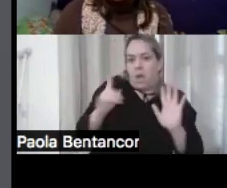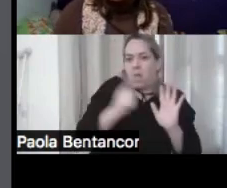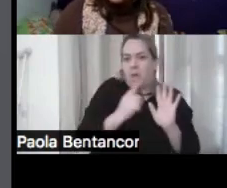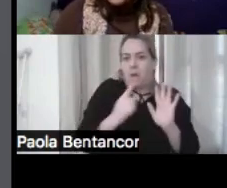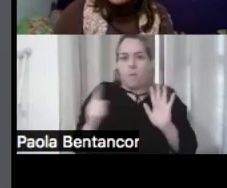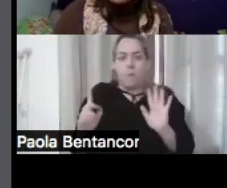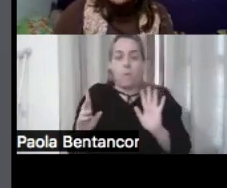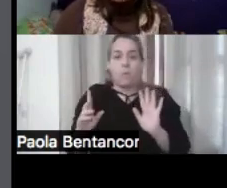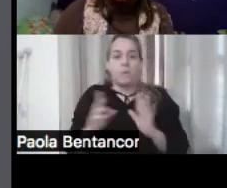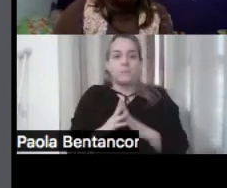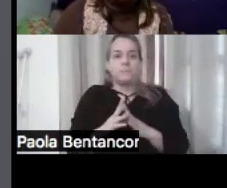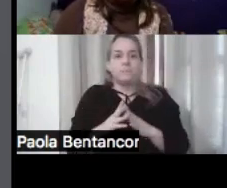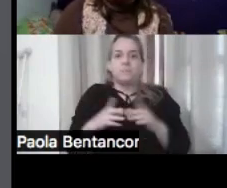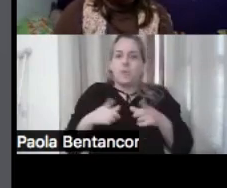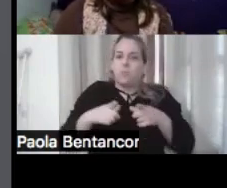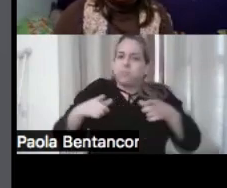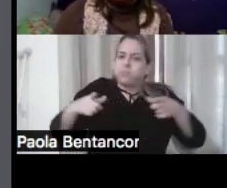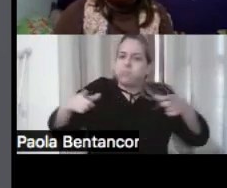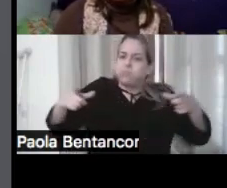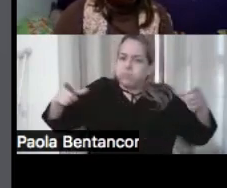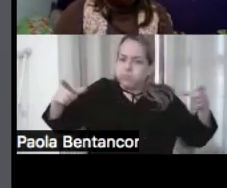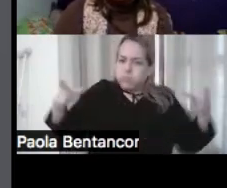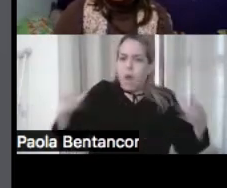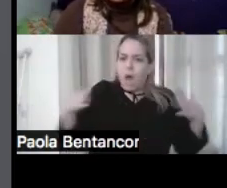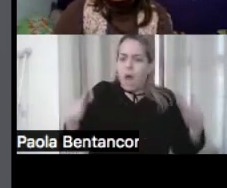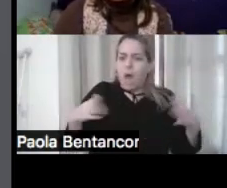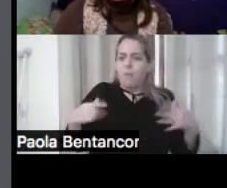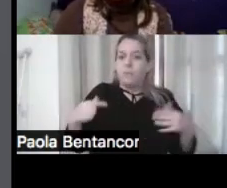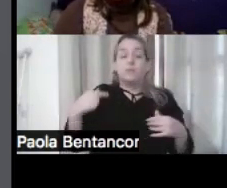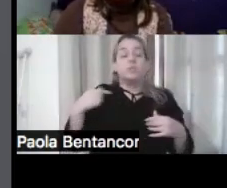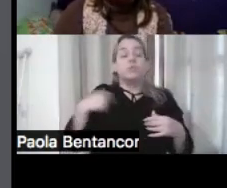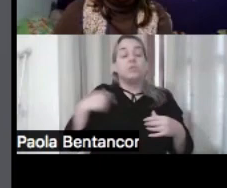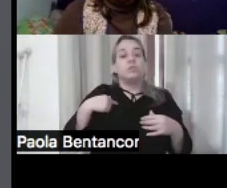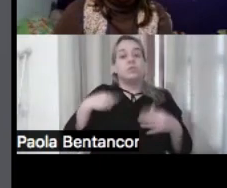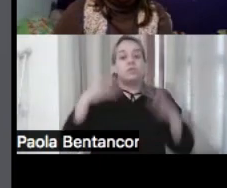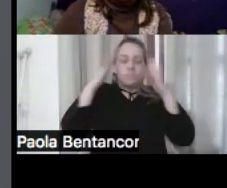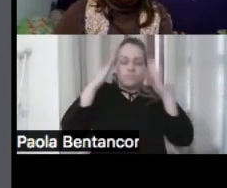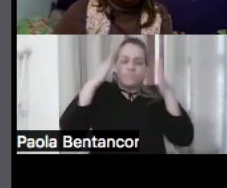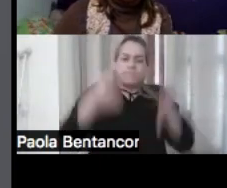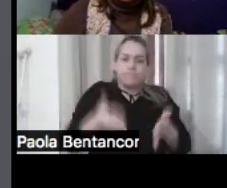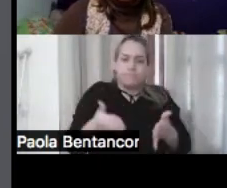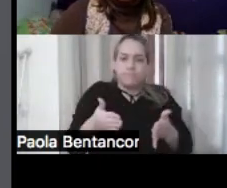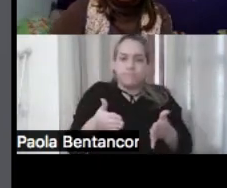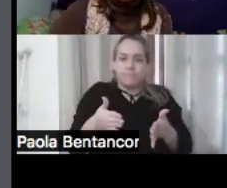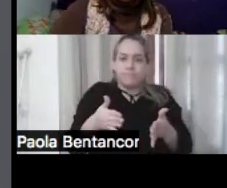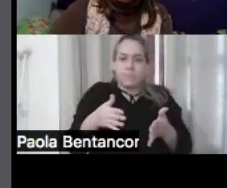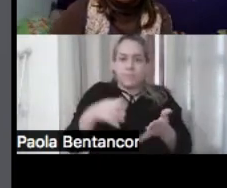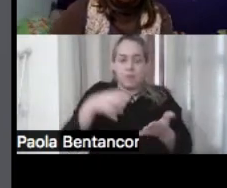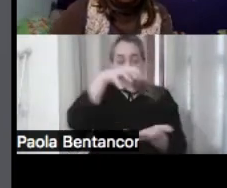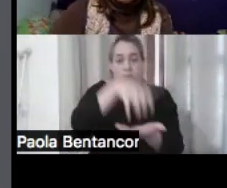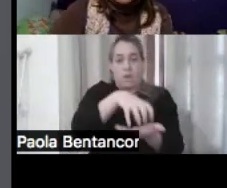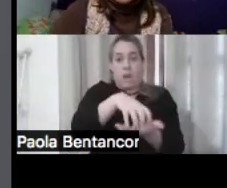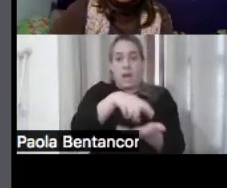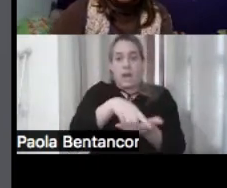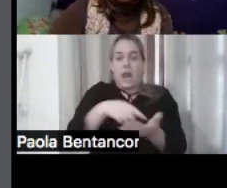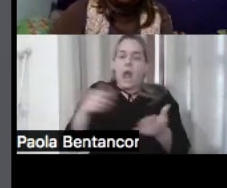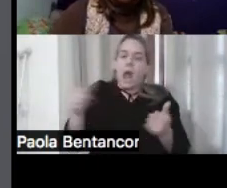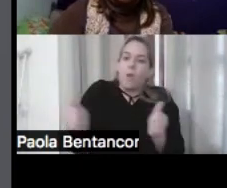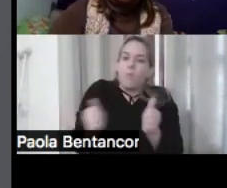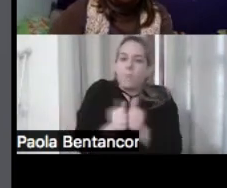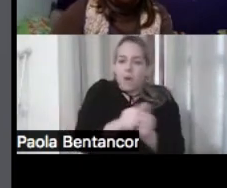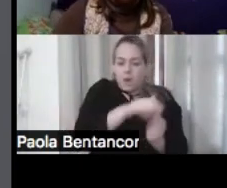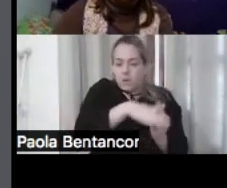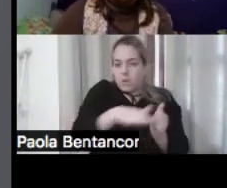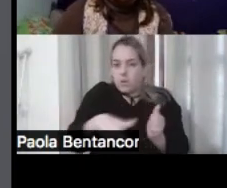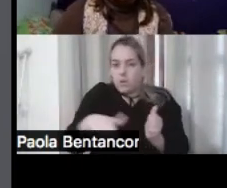de la terapia ocupacional es muy amplio. Yo me dedico a la clínica en pediatría, acompañando a